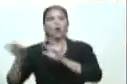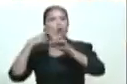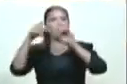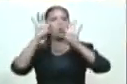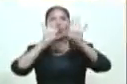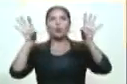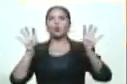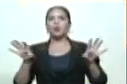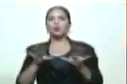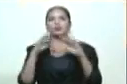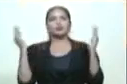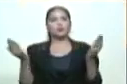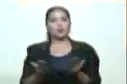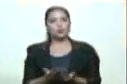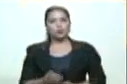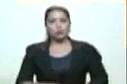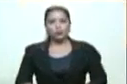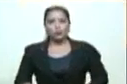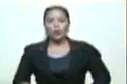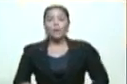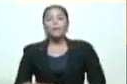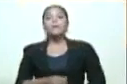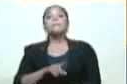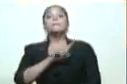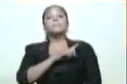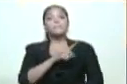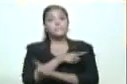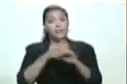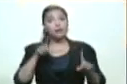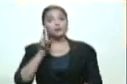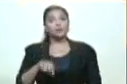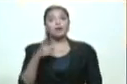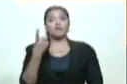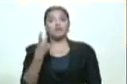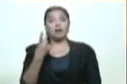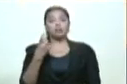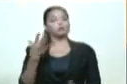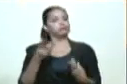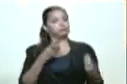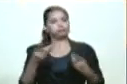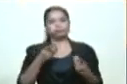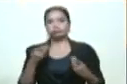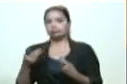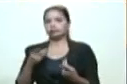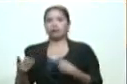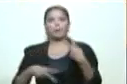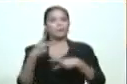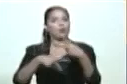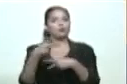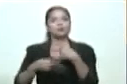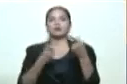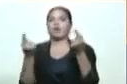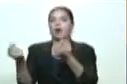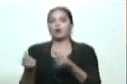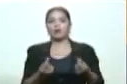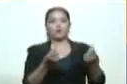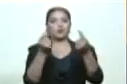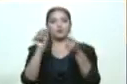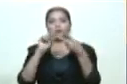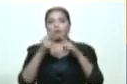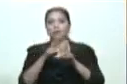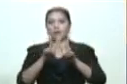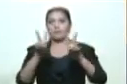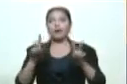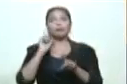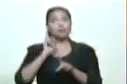a otras zonas del mundo. Pero para eso también está la diplomacia bolivariana productiva económica de paz. Tenemos